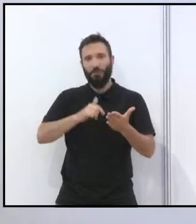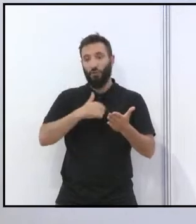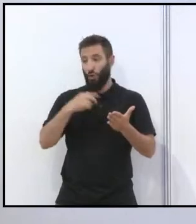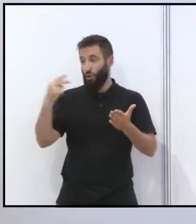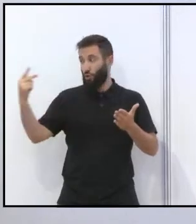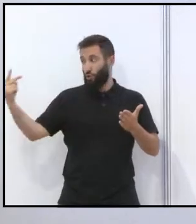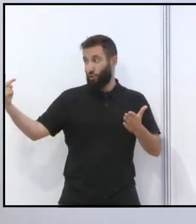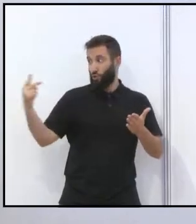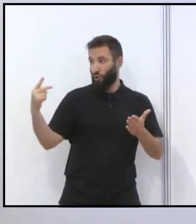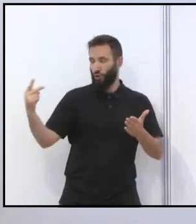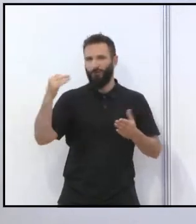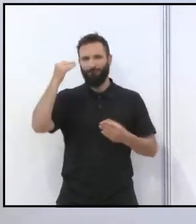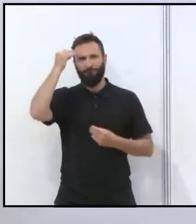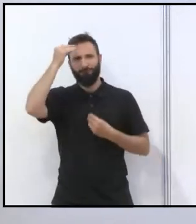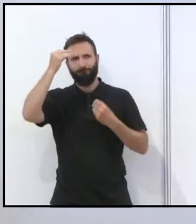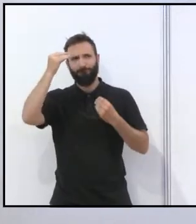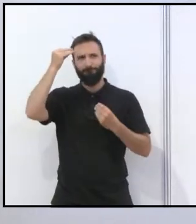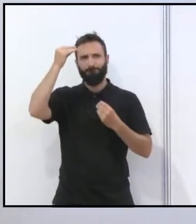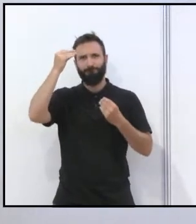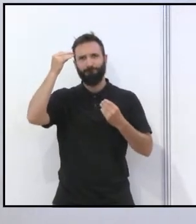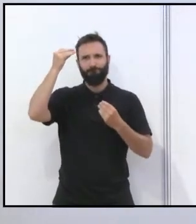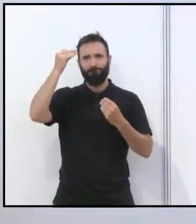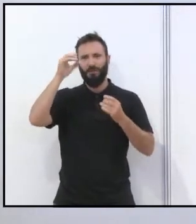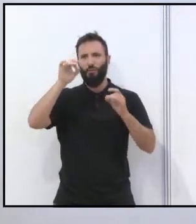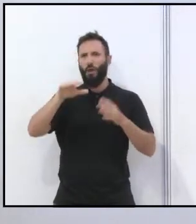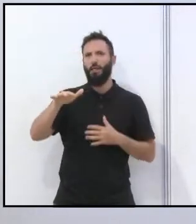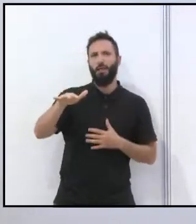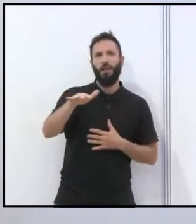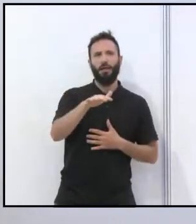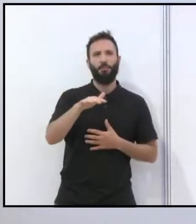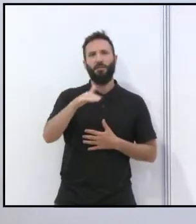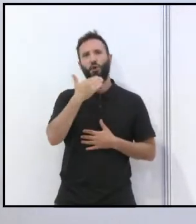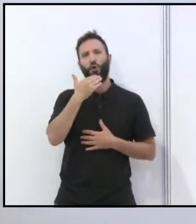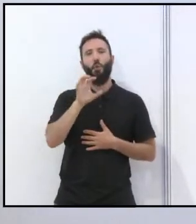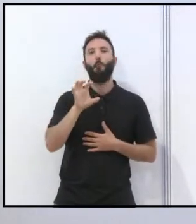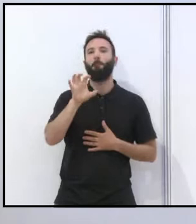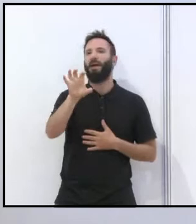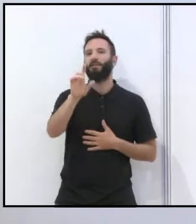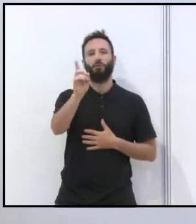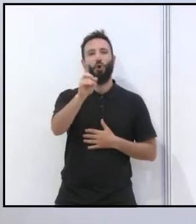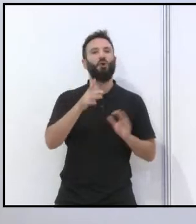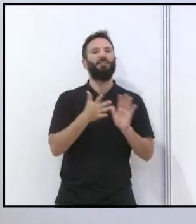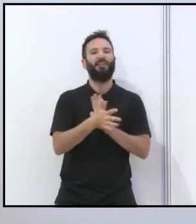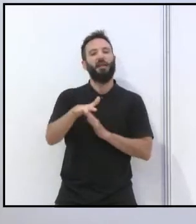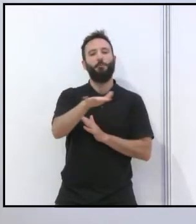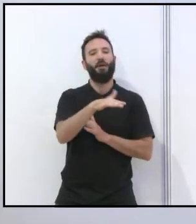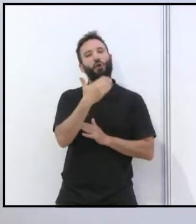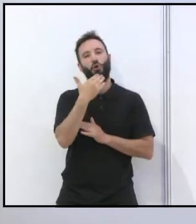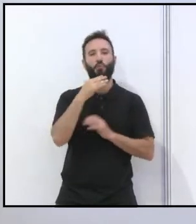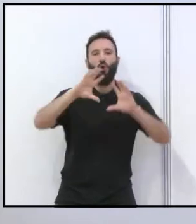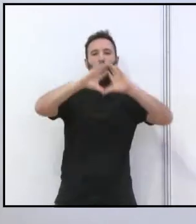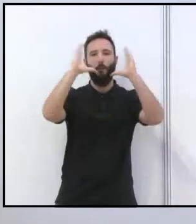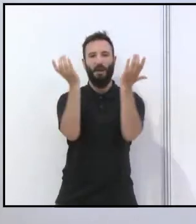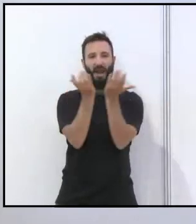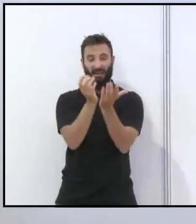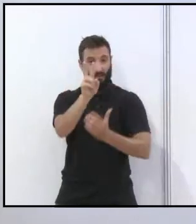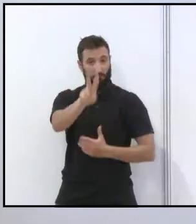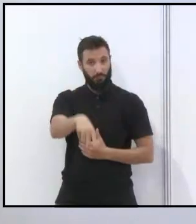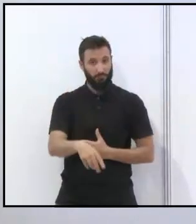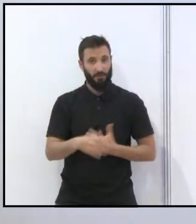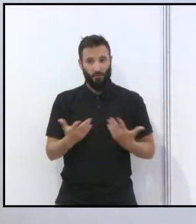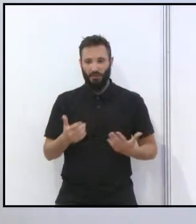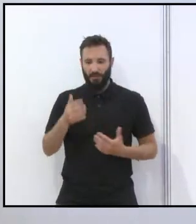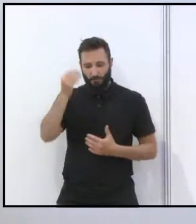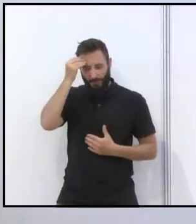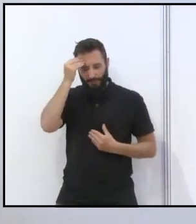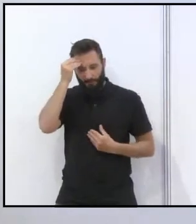dos pensando el planeta, ya pensando el espacio no como nación, sino como planeta, que es otra cosa. Estamos pensando el